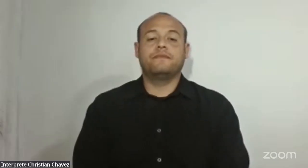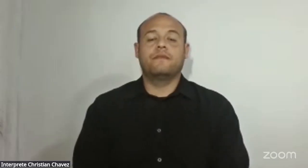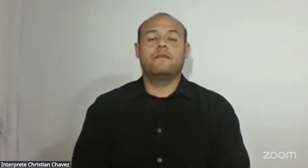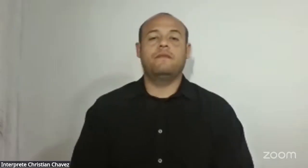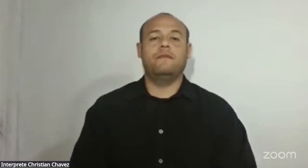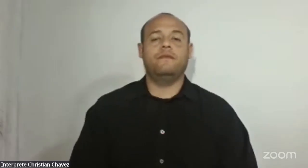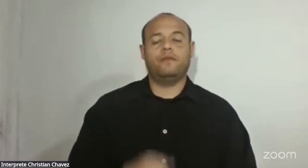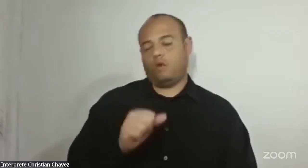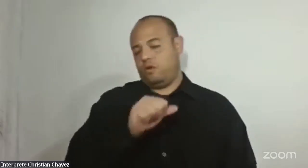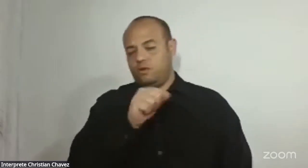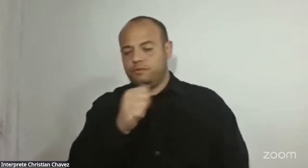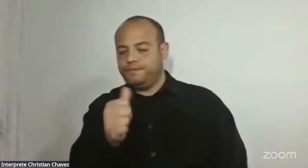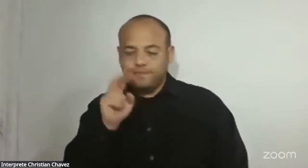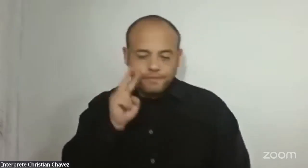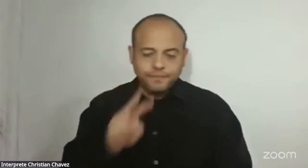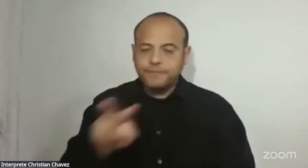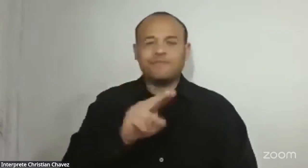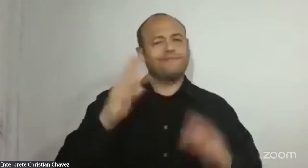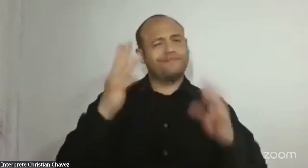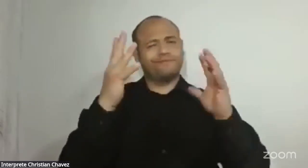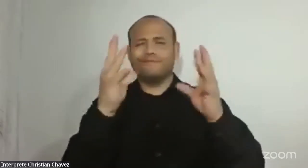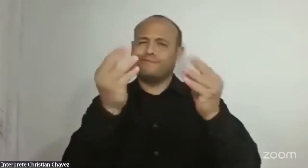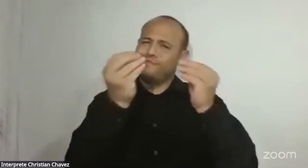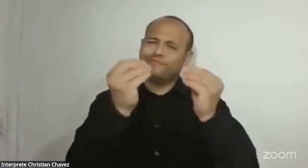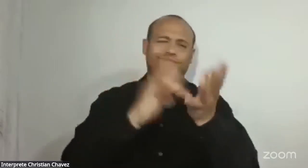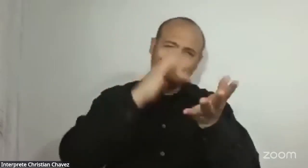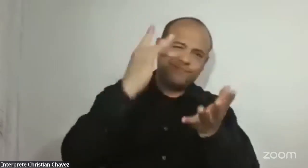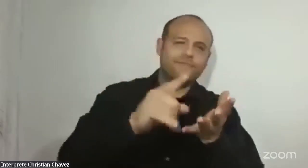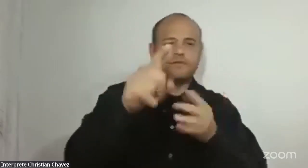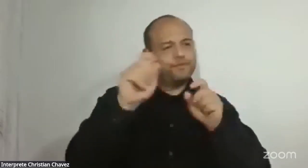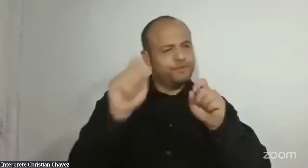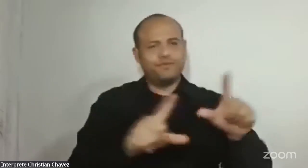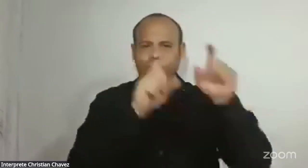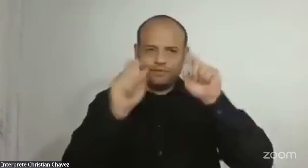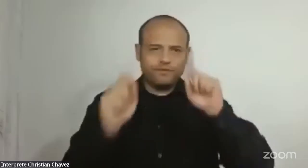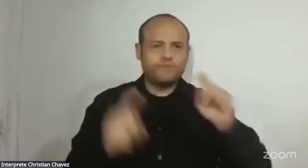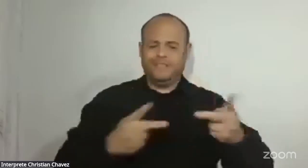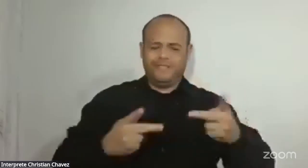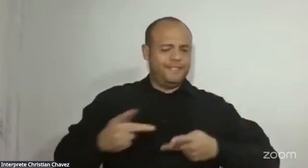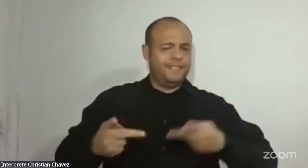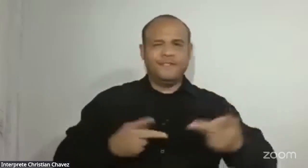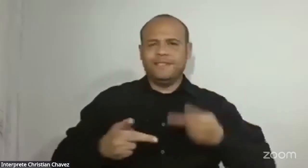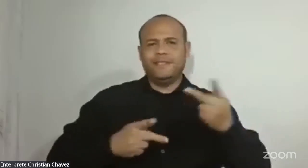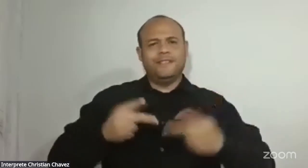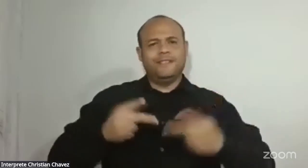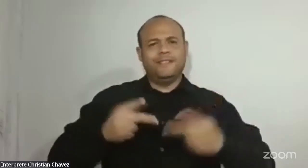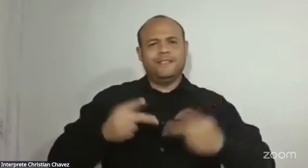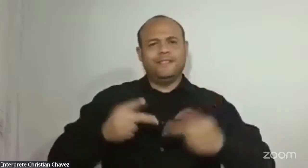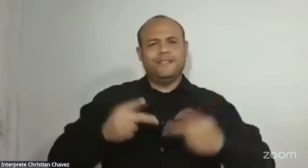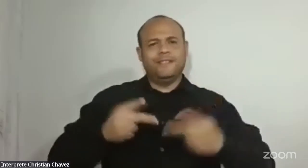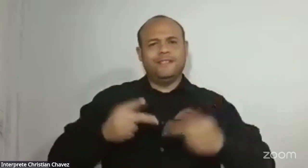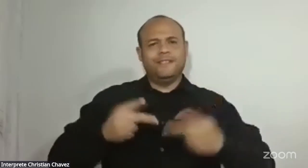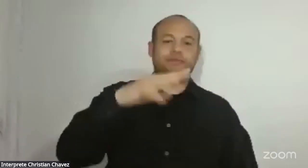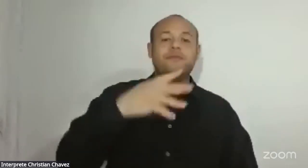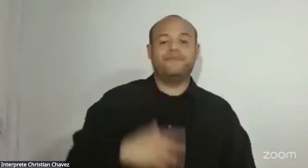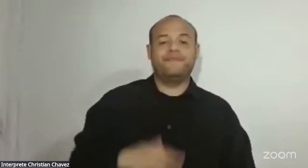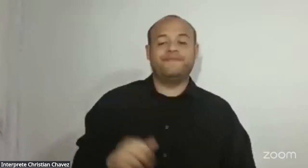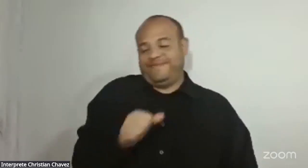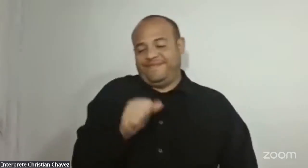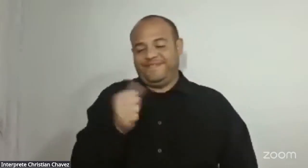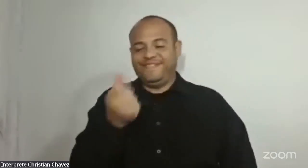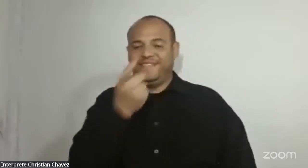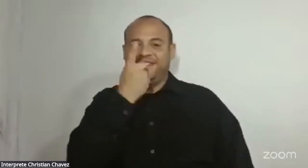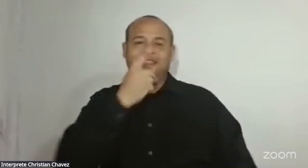lo felicitan, excelente docente, buenas tardes a todos, nos saludan. Hay una participación ahí